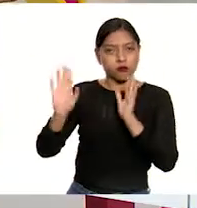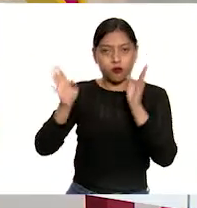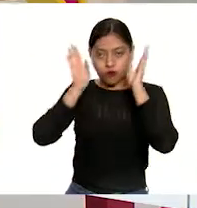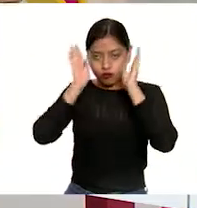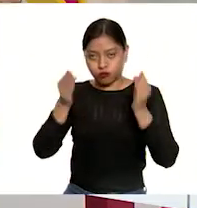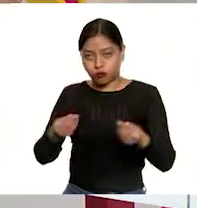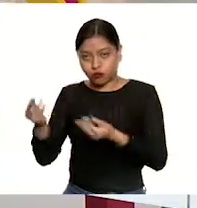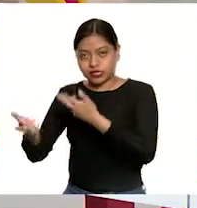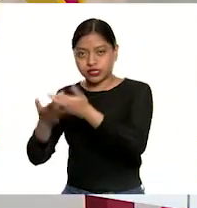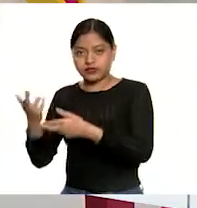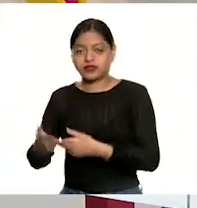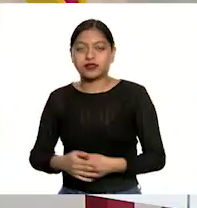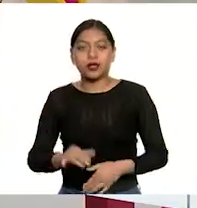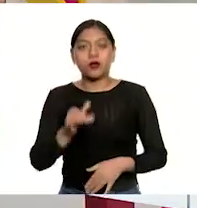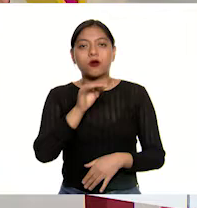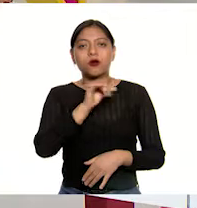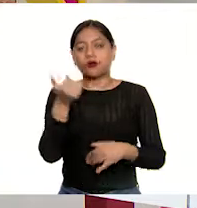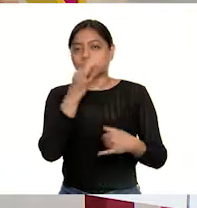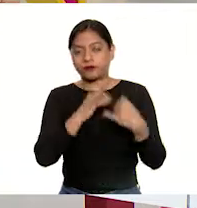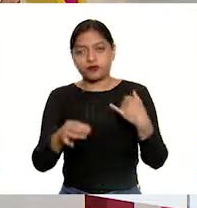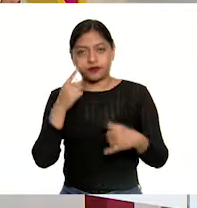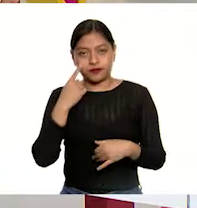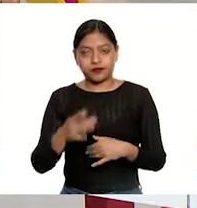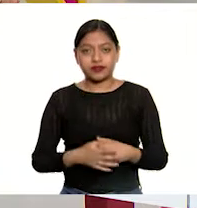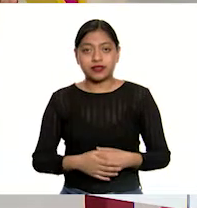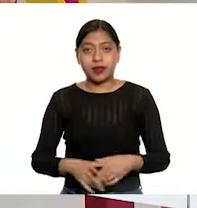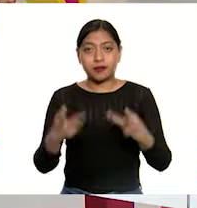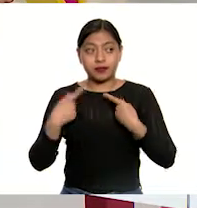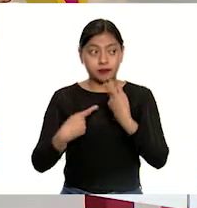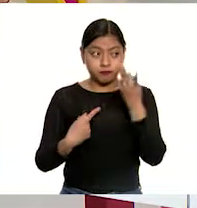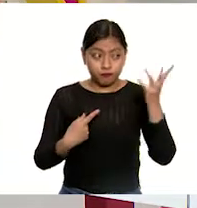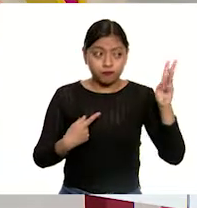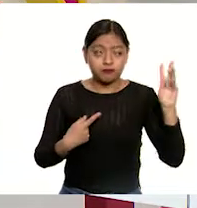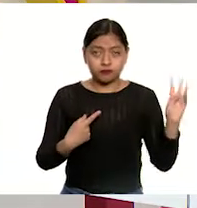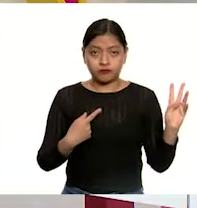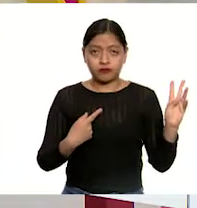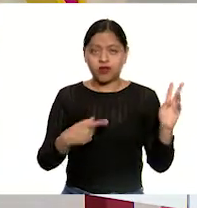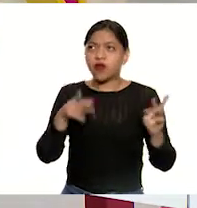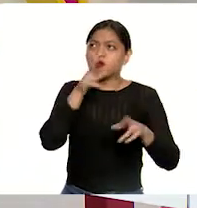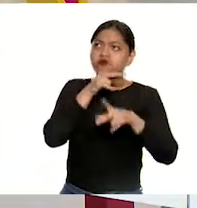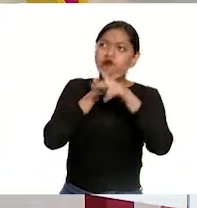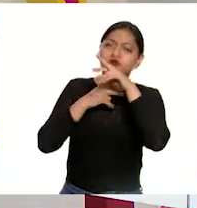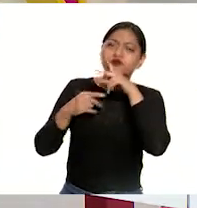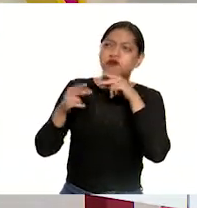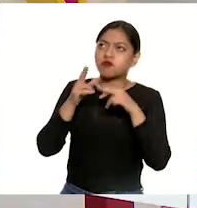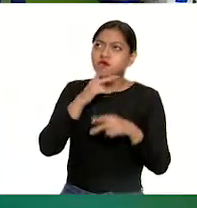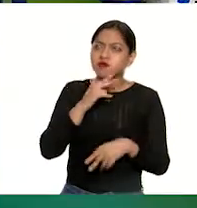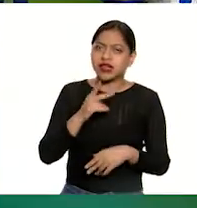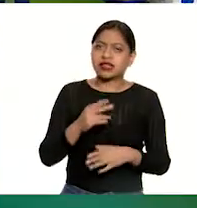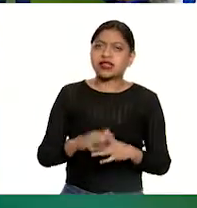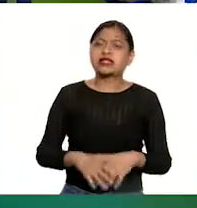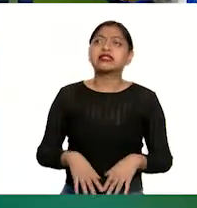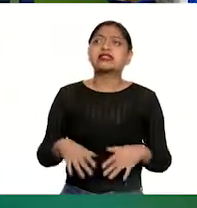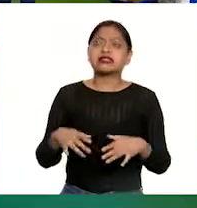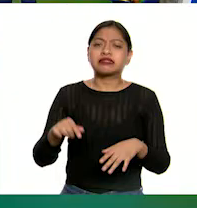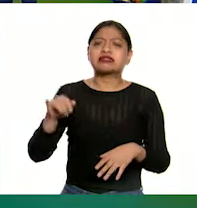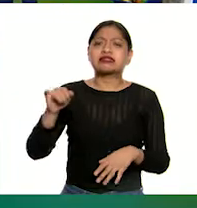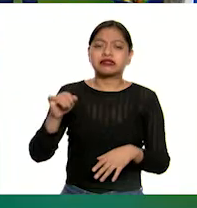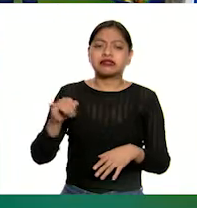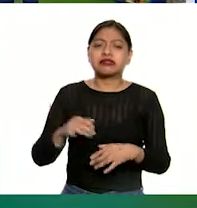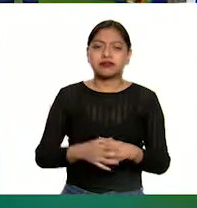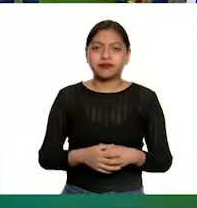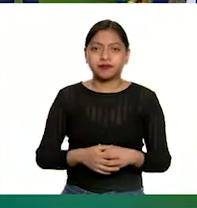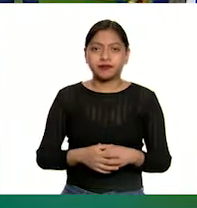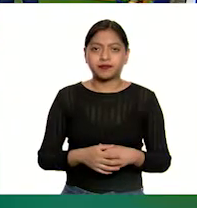una última oración y dice así: la gente del lugar estaba preocupada, pues al saber lo que había ocurrido,